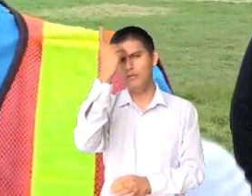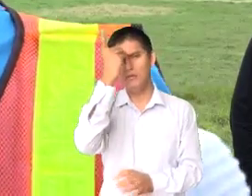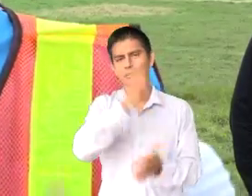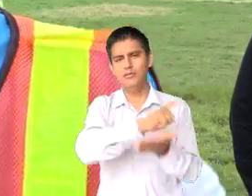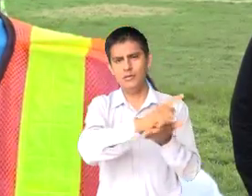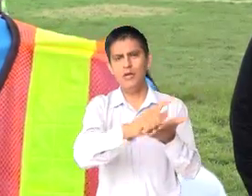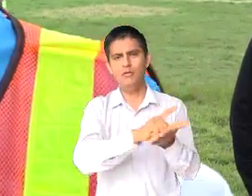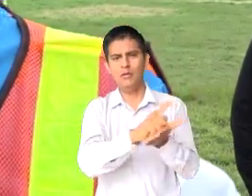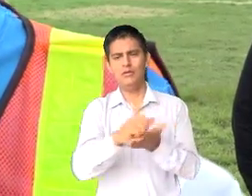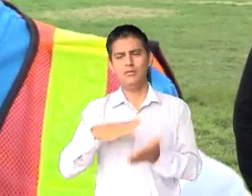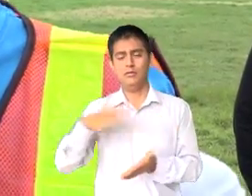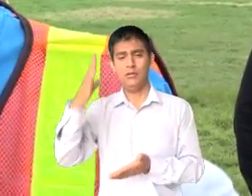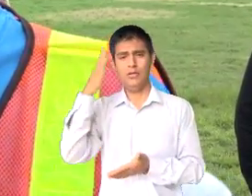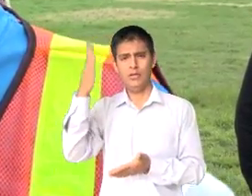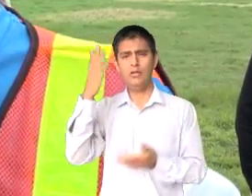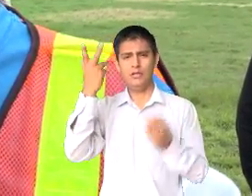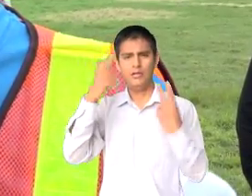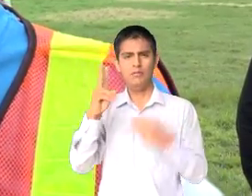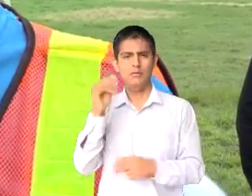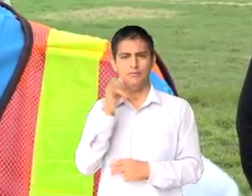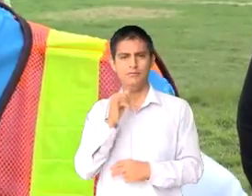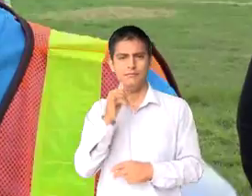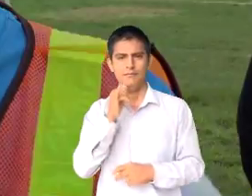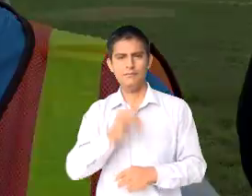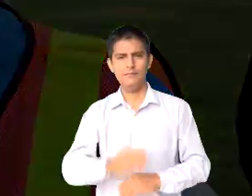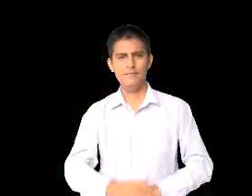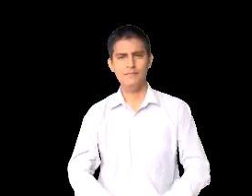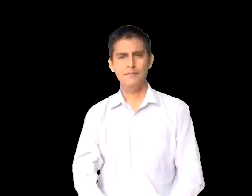Agrio, con el señor alcalde y con la primera dama.